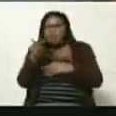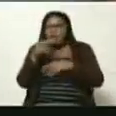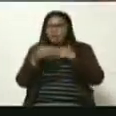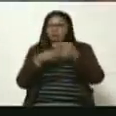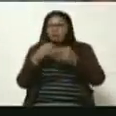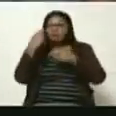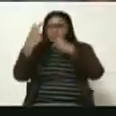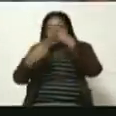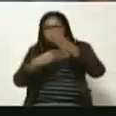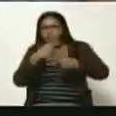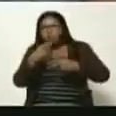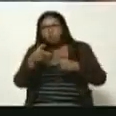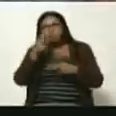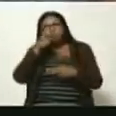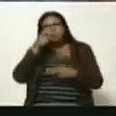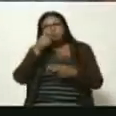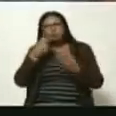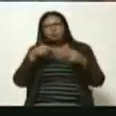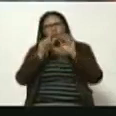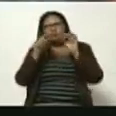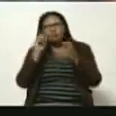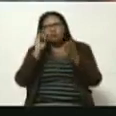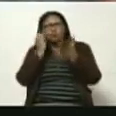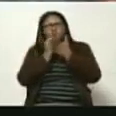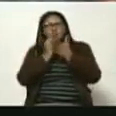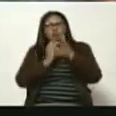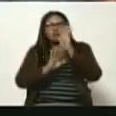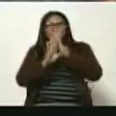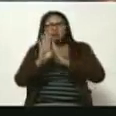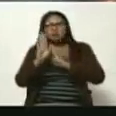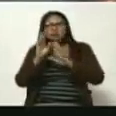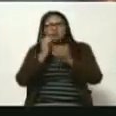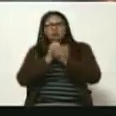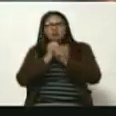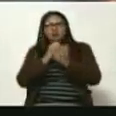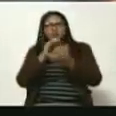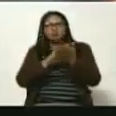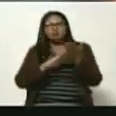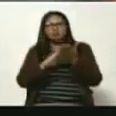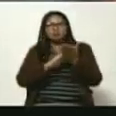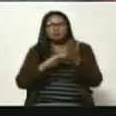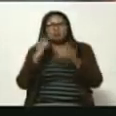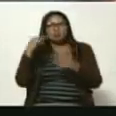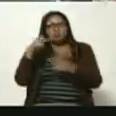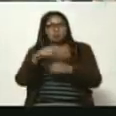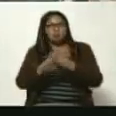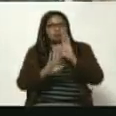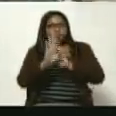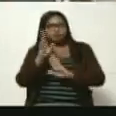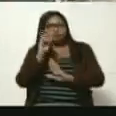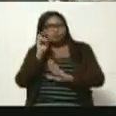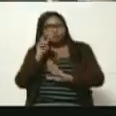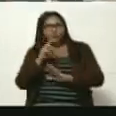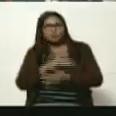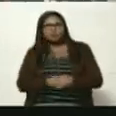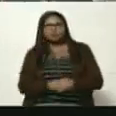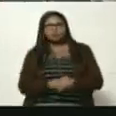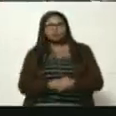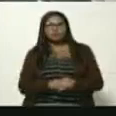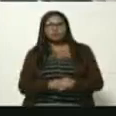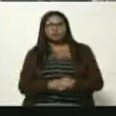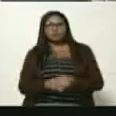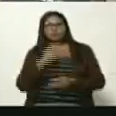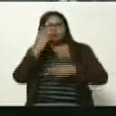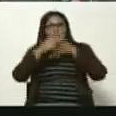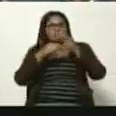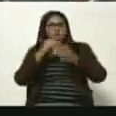un recorrido de supervisión y constatar el avance de las obras de restauración del transporte subterráneo. El recorrido culminó